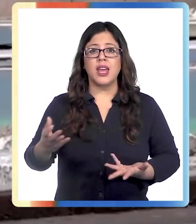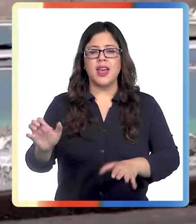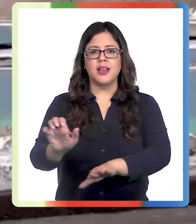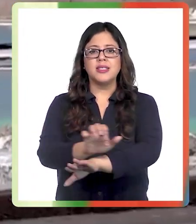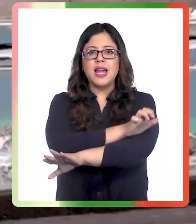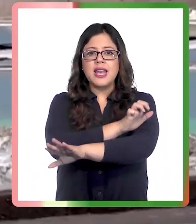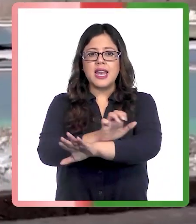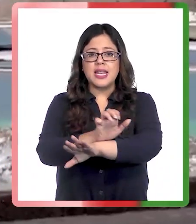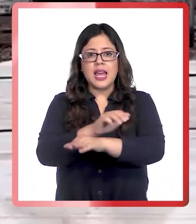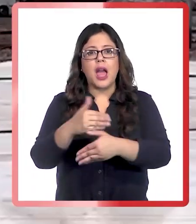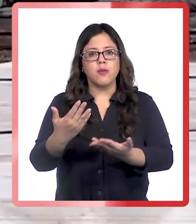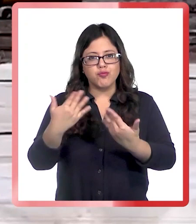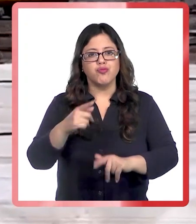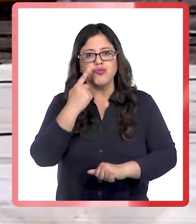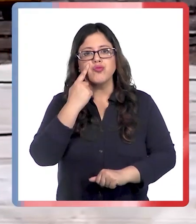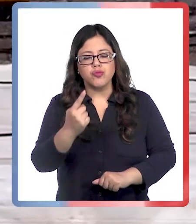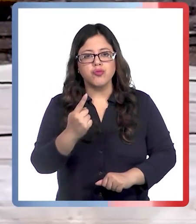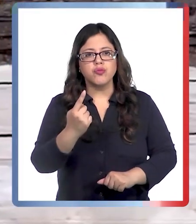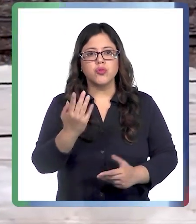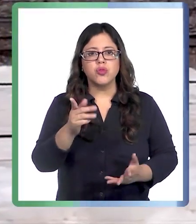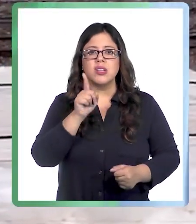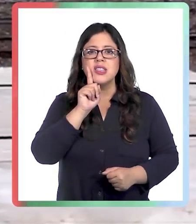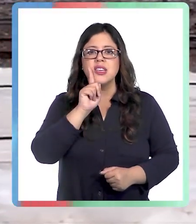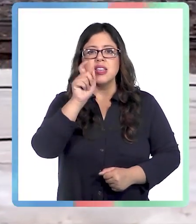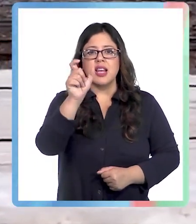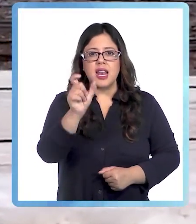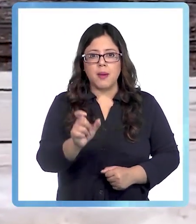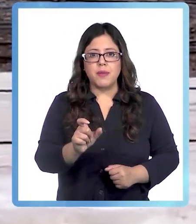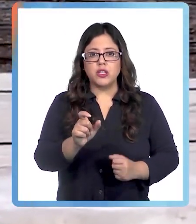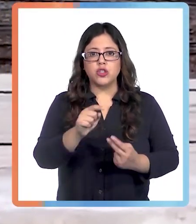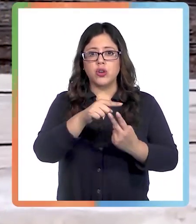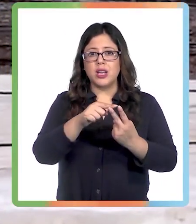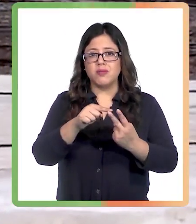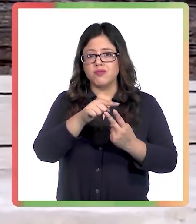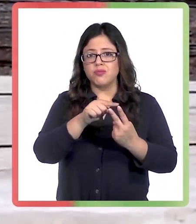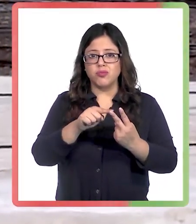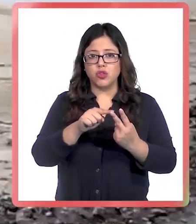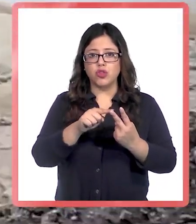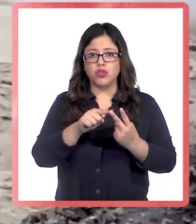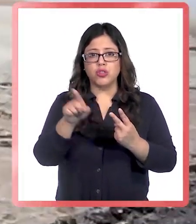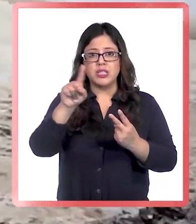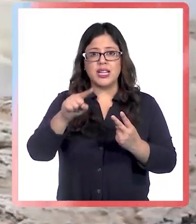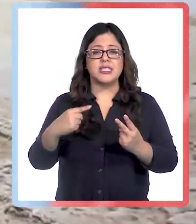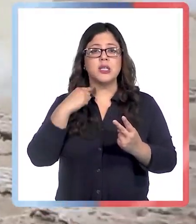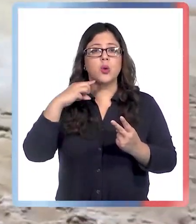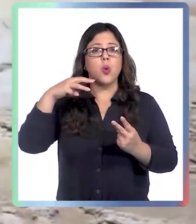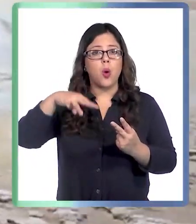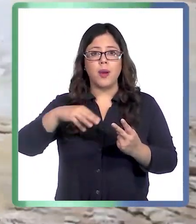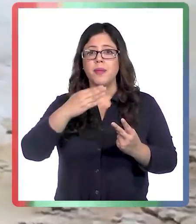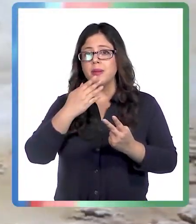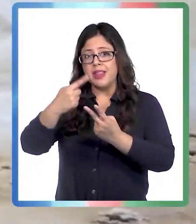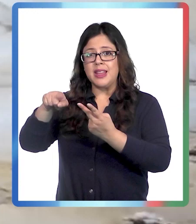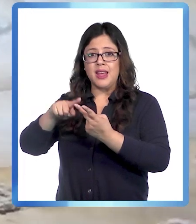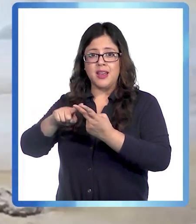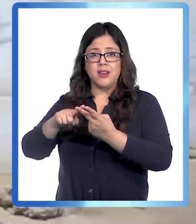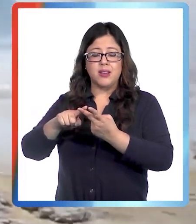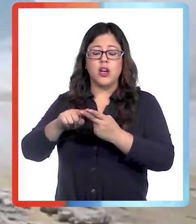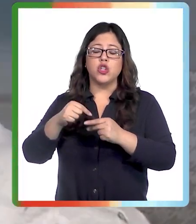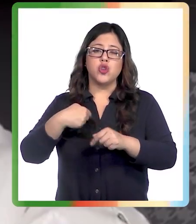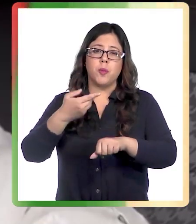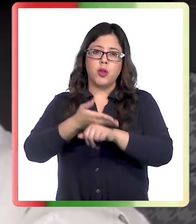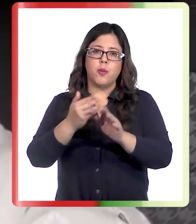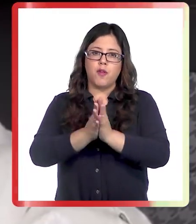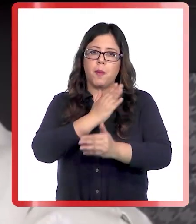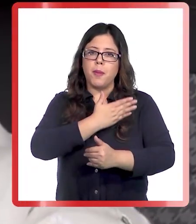Energía. Y bueno, y todos conocemos quién es Ponce Lerú y Sokimich. Por lo tanto, yo pido al presidente que revise este